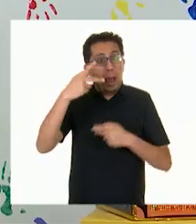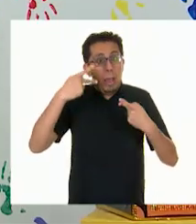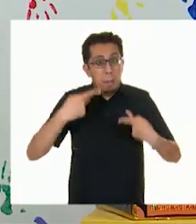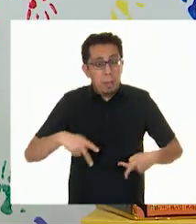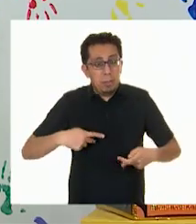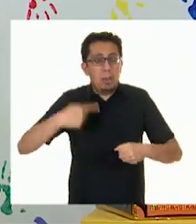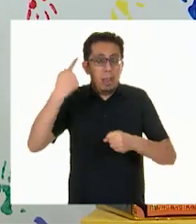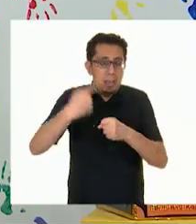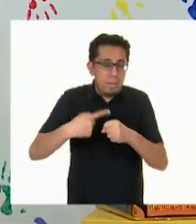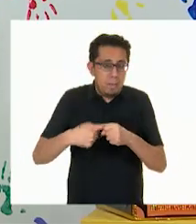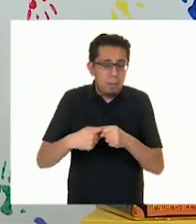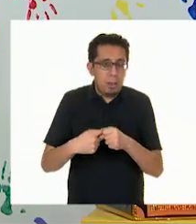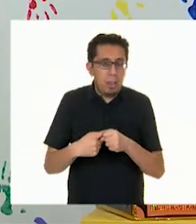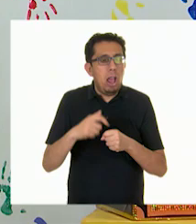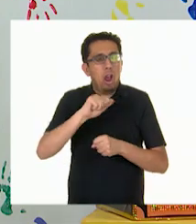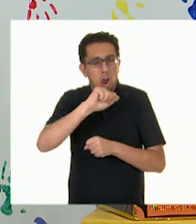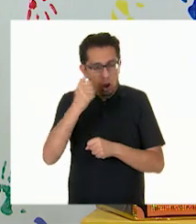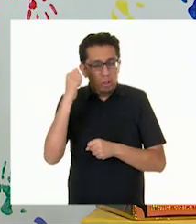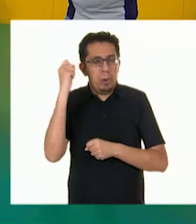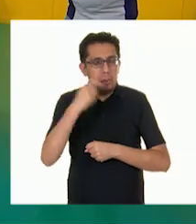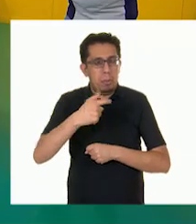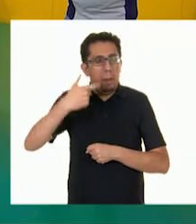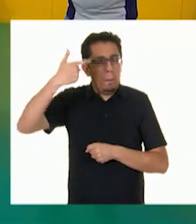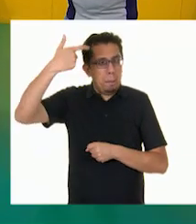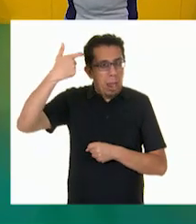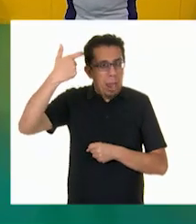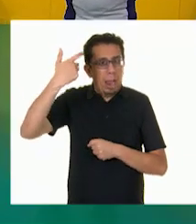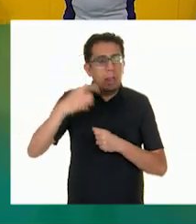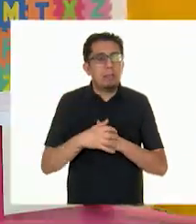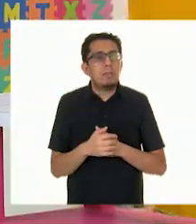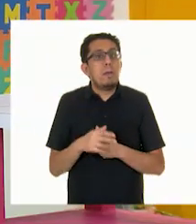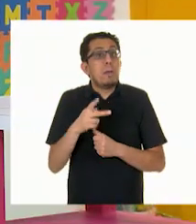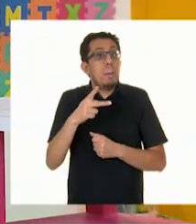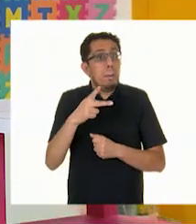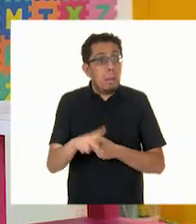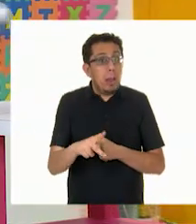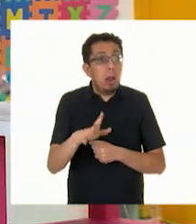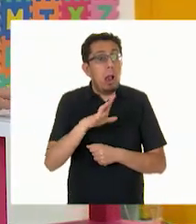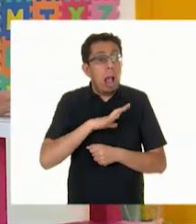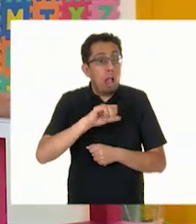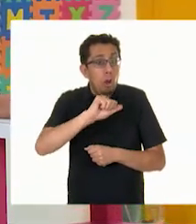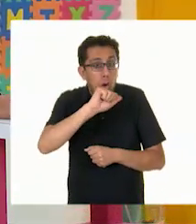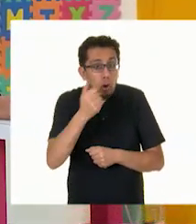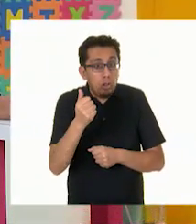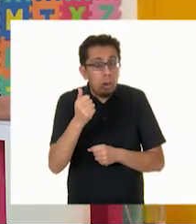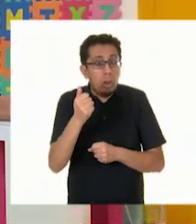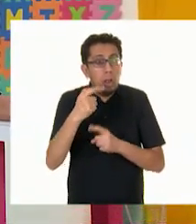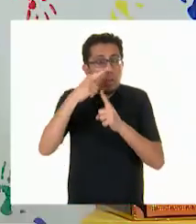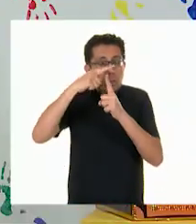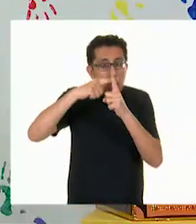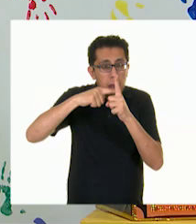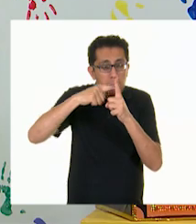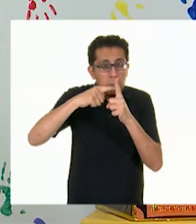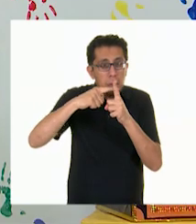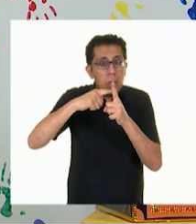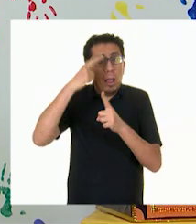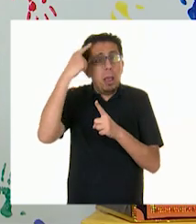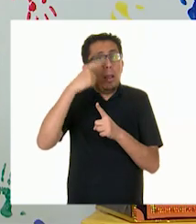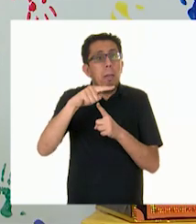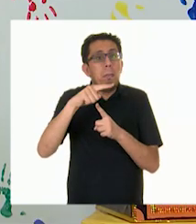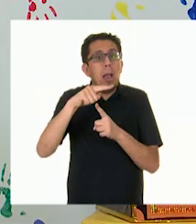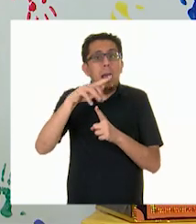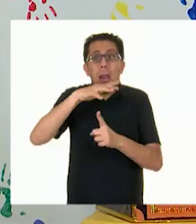las personas, el infrarrojo que ya estamos conociendo. Pero hay un termómetro que ocupan mucho para medir la